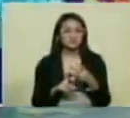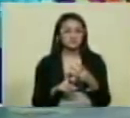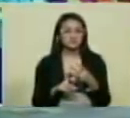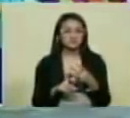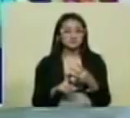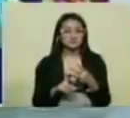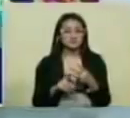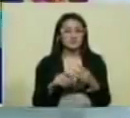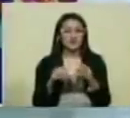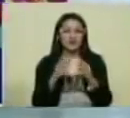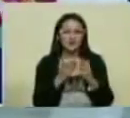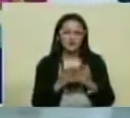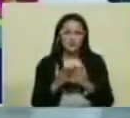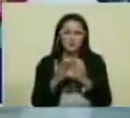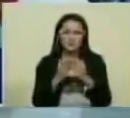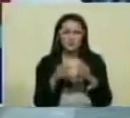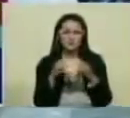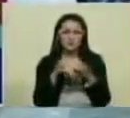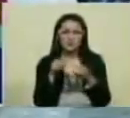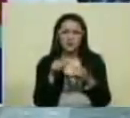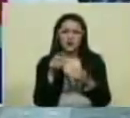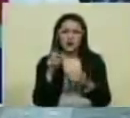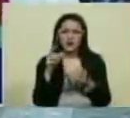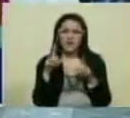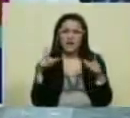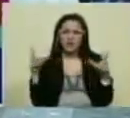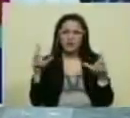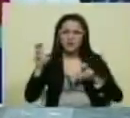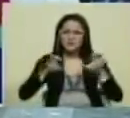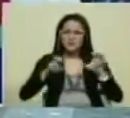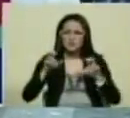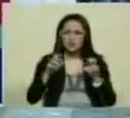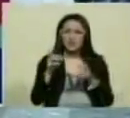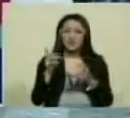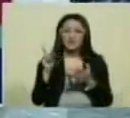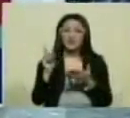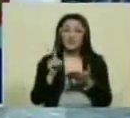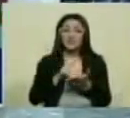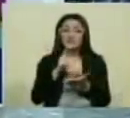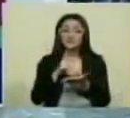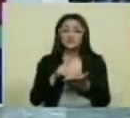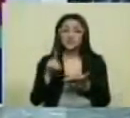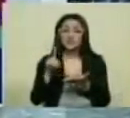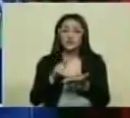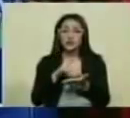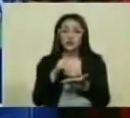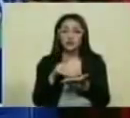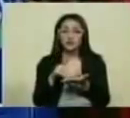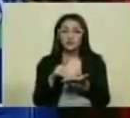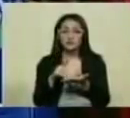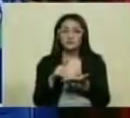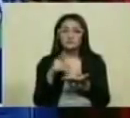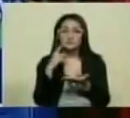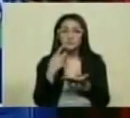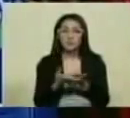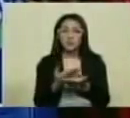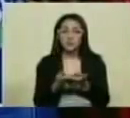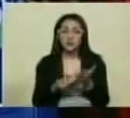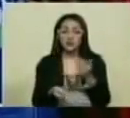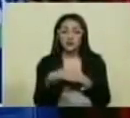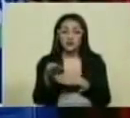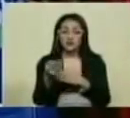que realice un estudio pormenorizado sobre el diccionario de la Real Academia Española, a los fines de proponer a esa